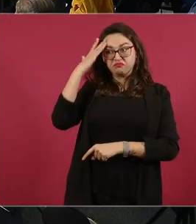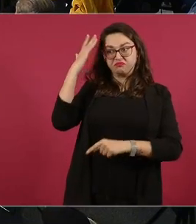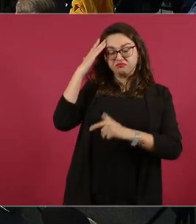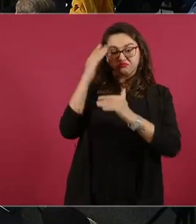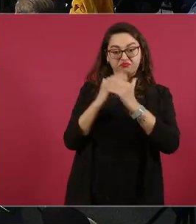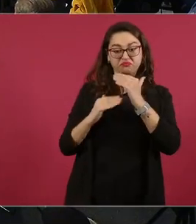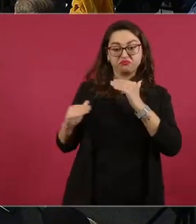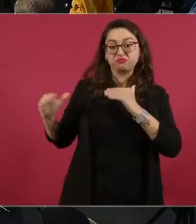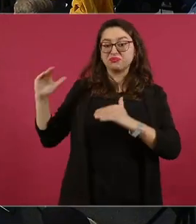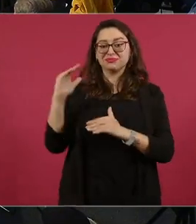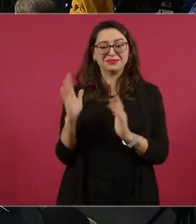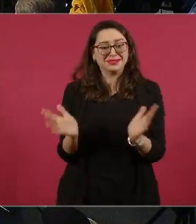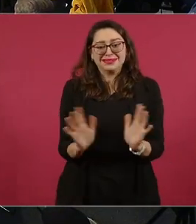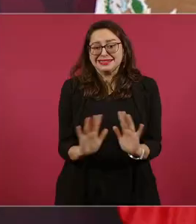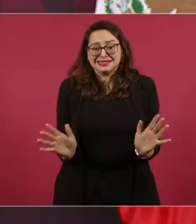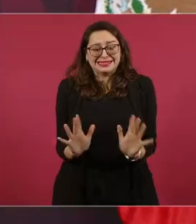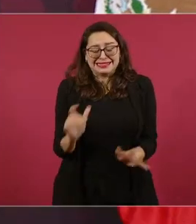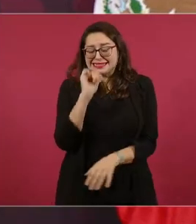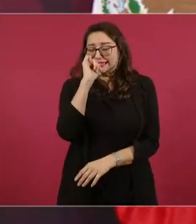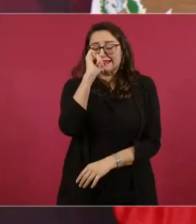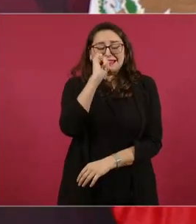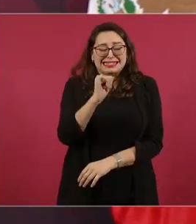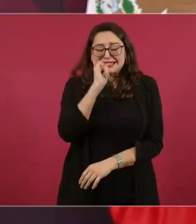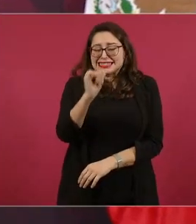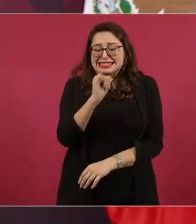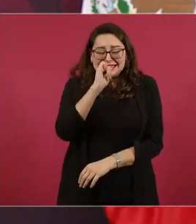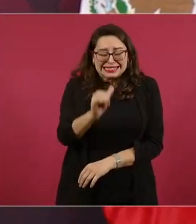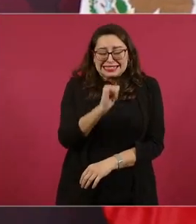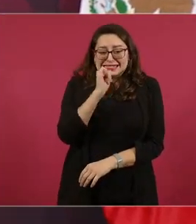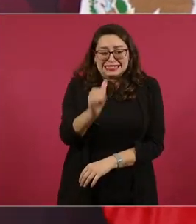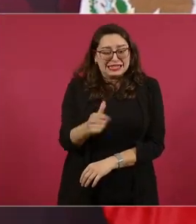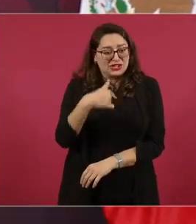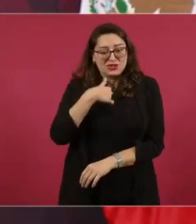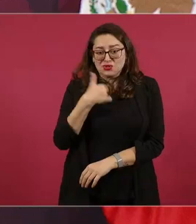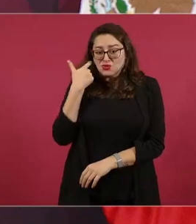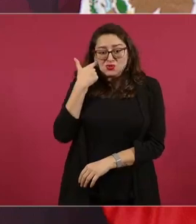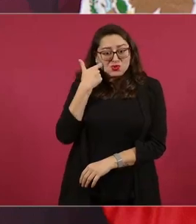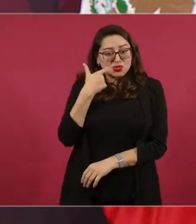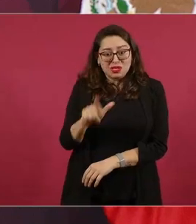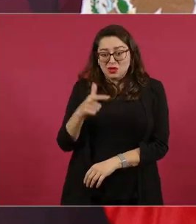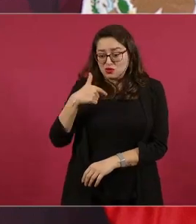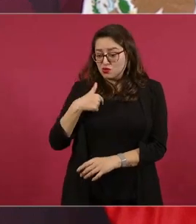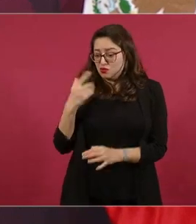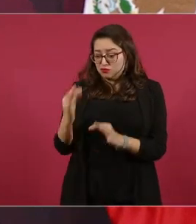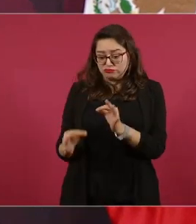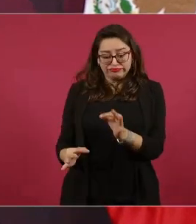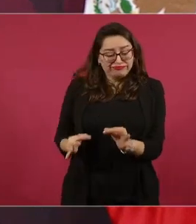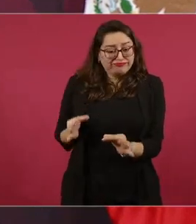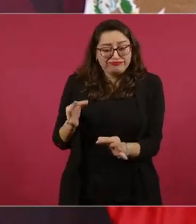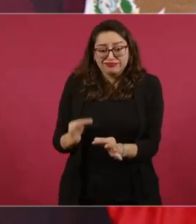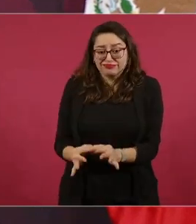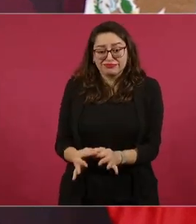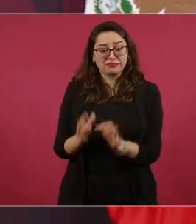ni caudillo, ni mucho menos cacique. Yo ya termino mi ciclo.